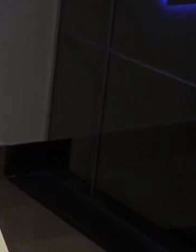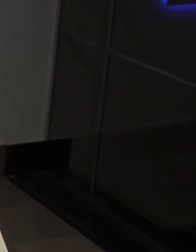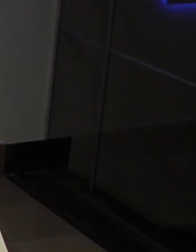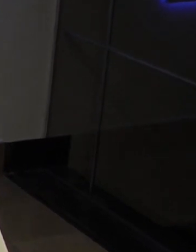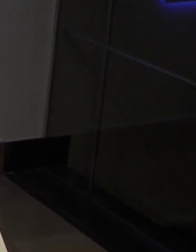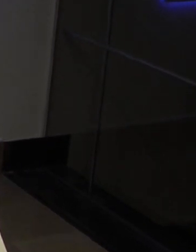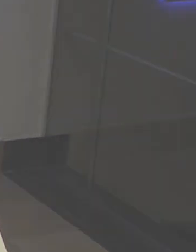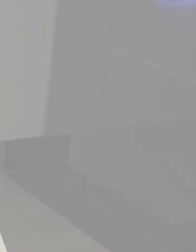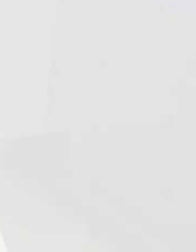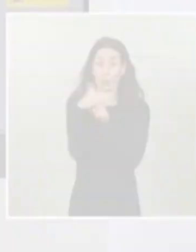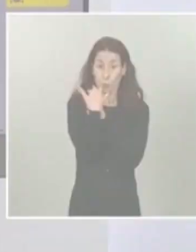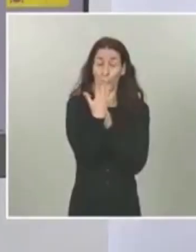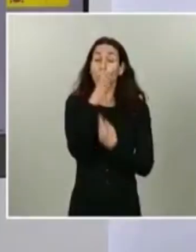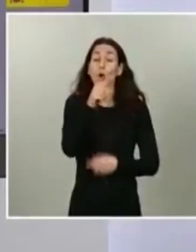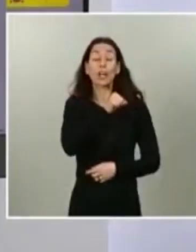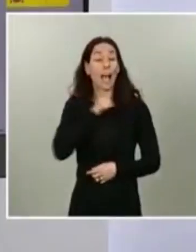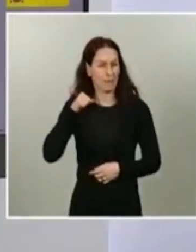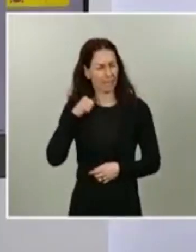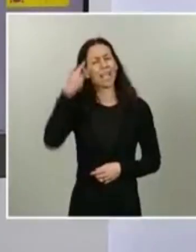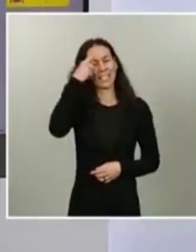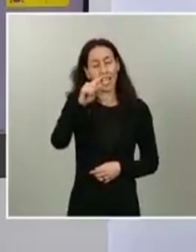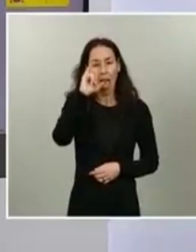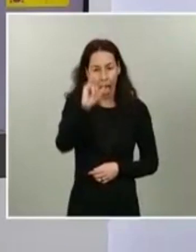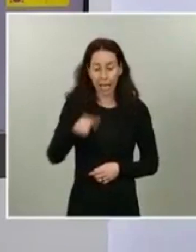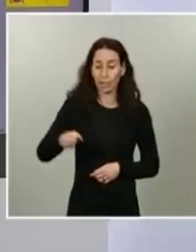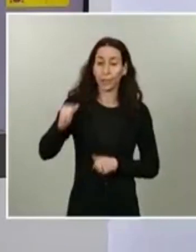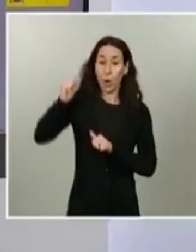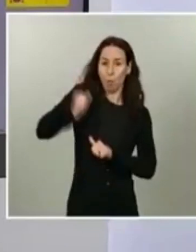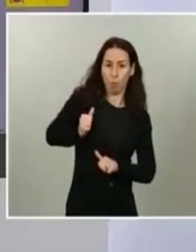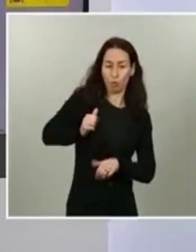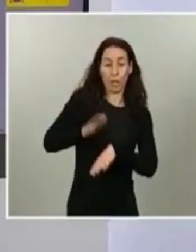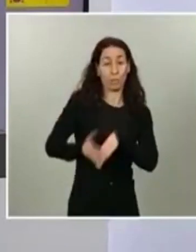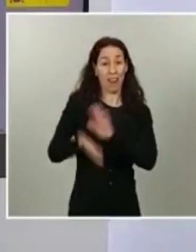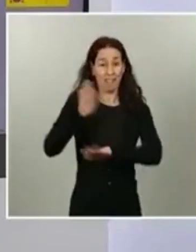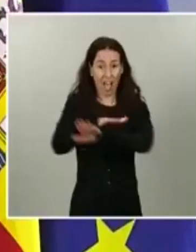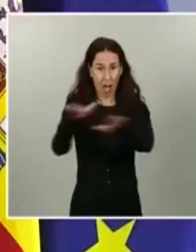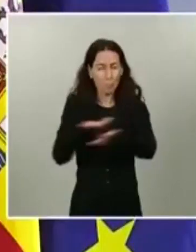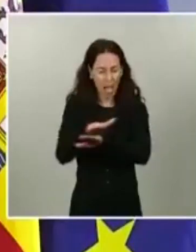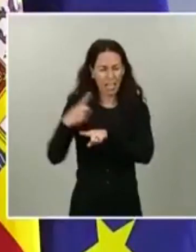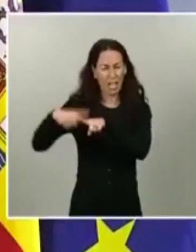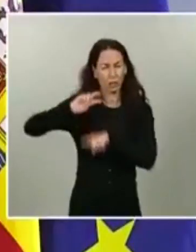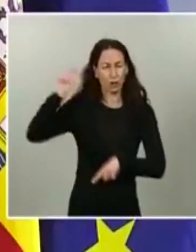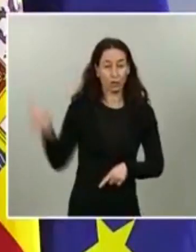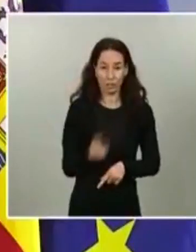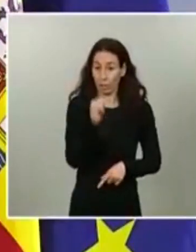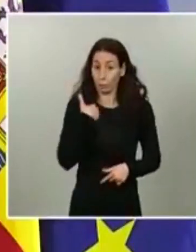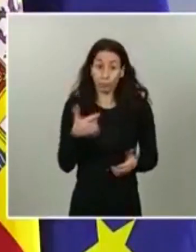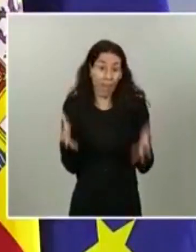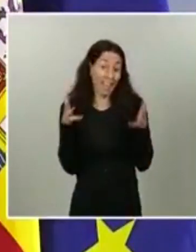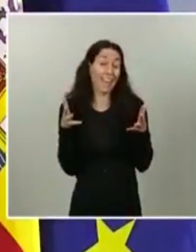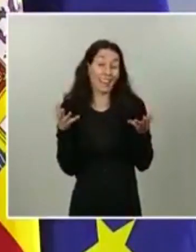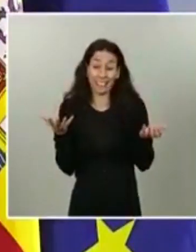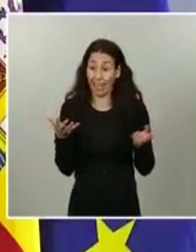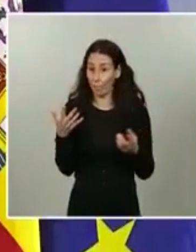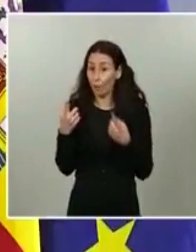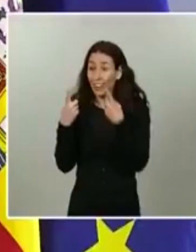necesitaban hay camisetas sé que hay bolsas de playa hay algunas otras cosas más yo estoy encantado que la gente que lo necesite pues